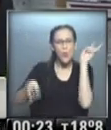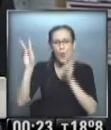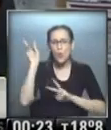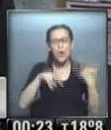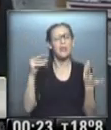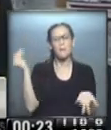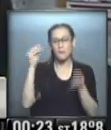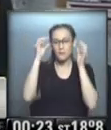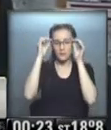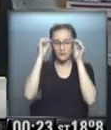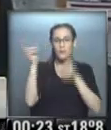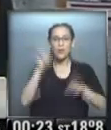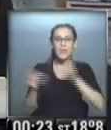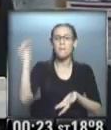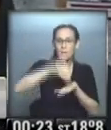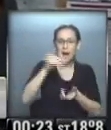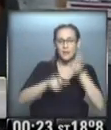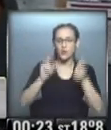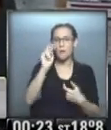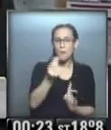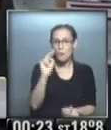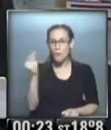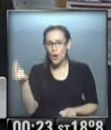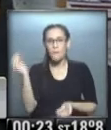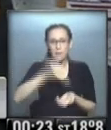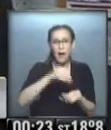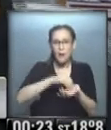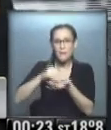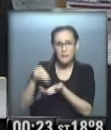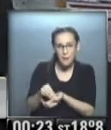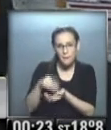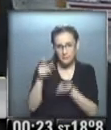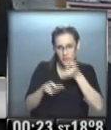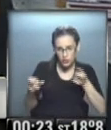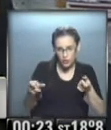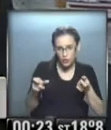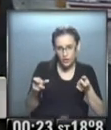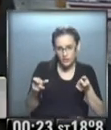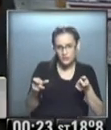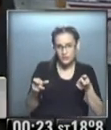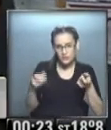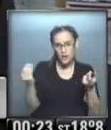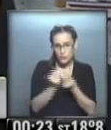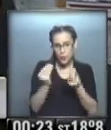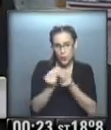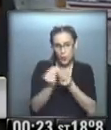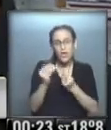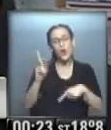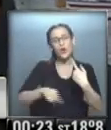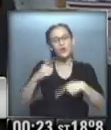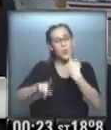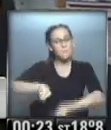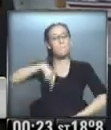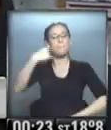más cuerpos, que incluye el trabajo de buzos y el rastreo desde lanchas y desde el aire, continuará mañana, ya